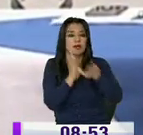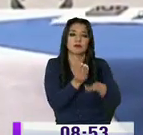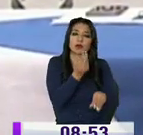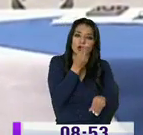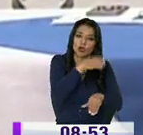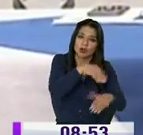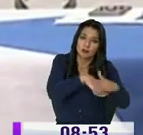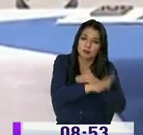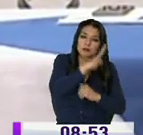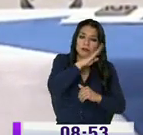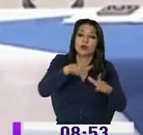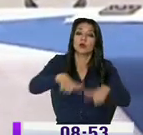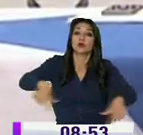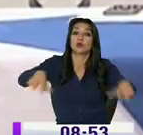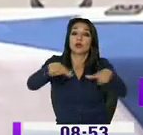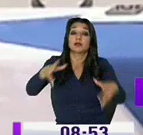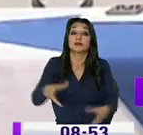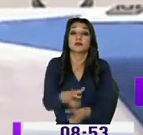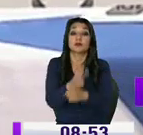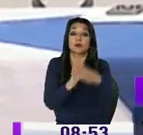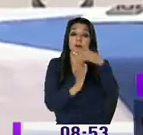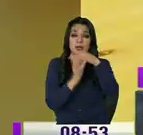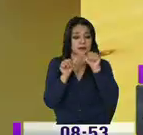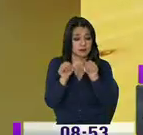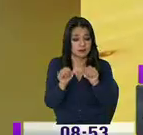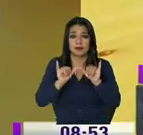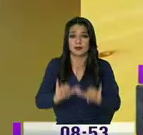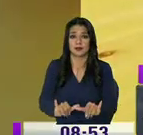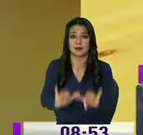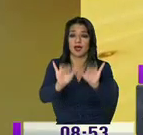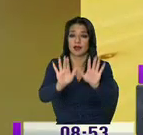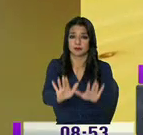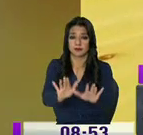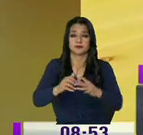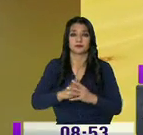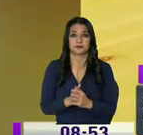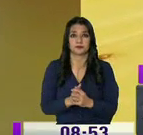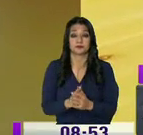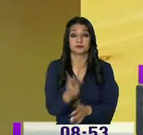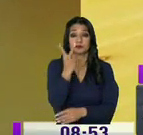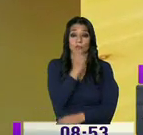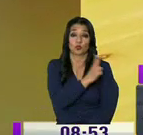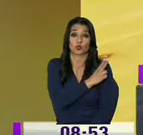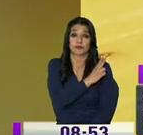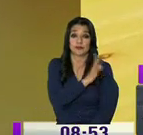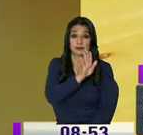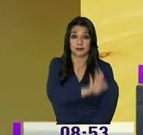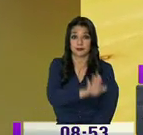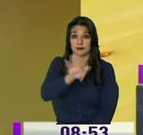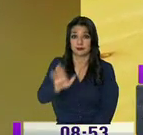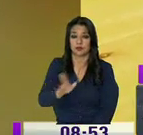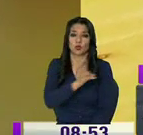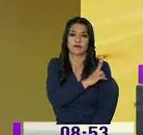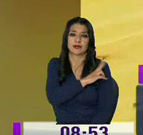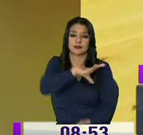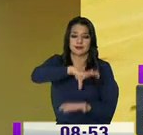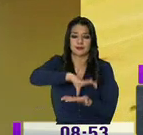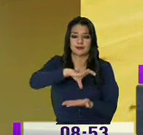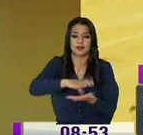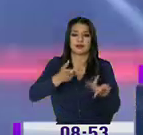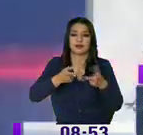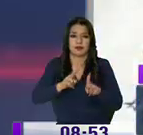que mantenerse como lugares seguros y así va a ser. En este marco, estas 2 universidades, sumado a la Central y a la Escuela Politécnica